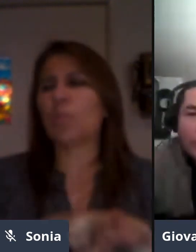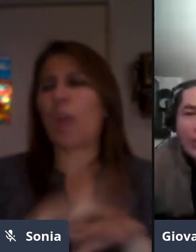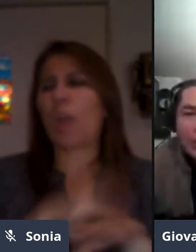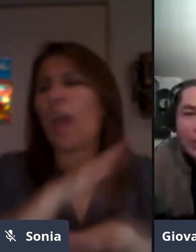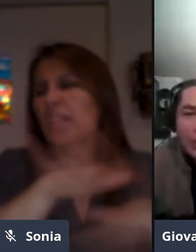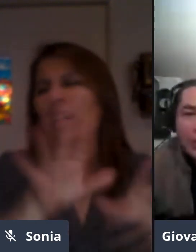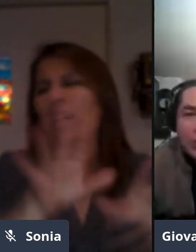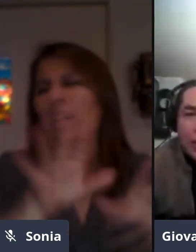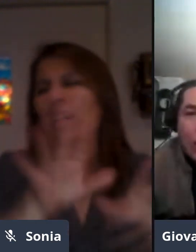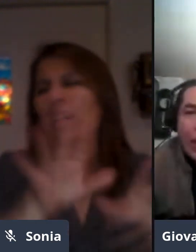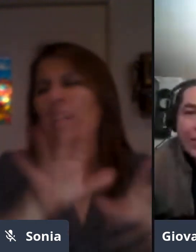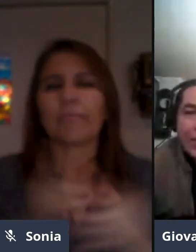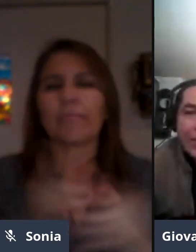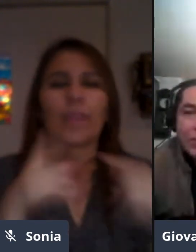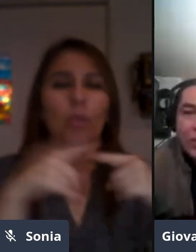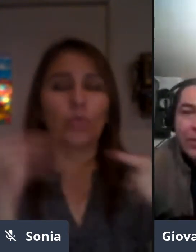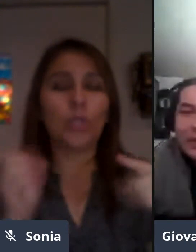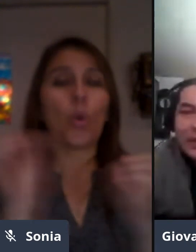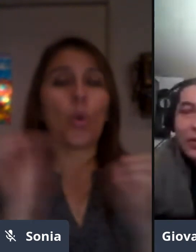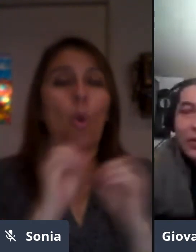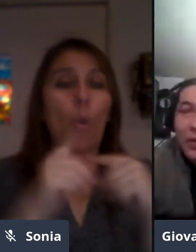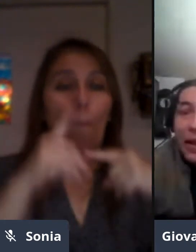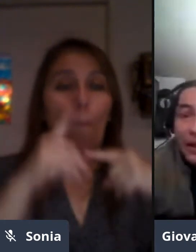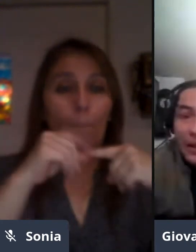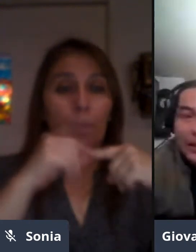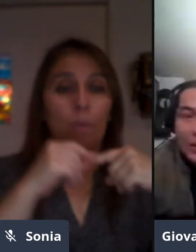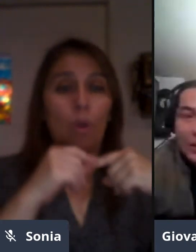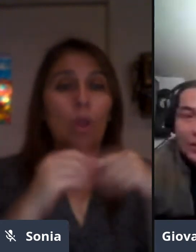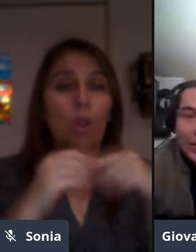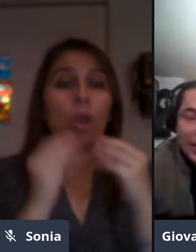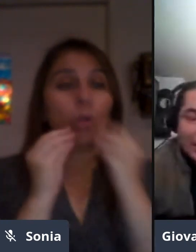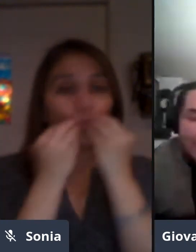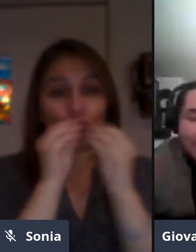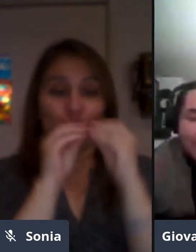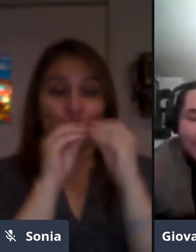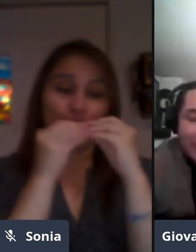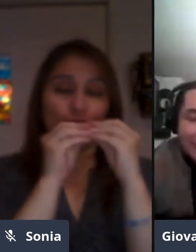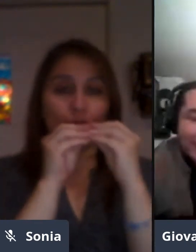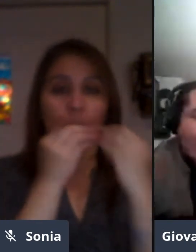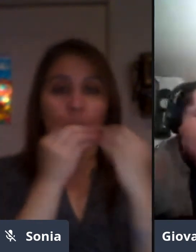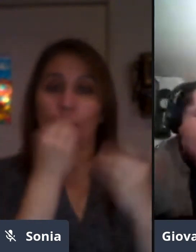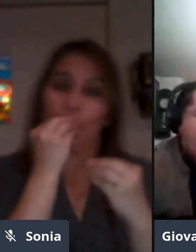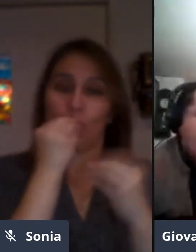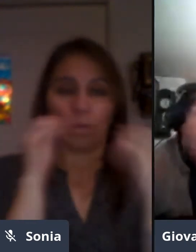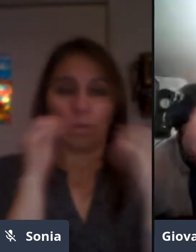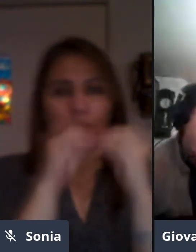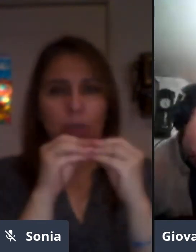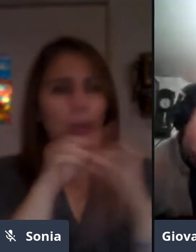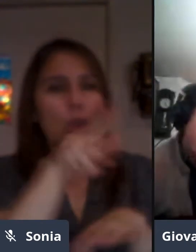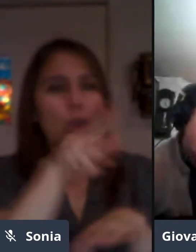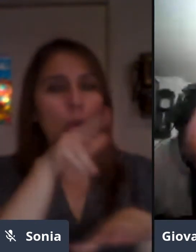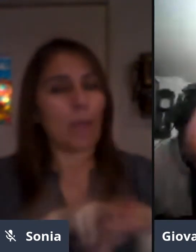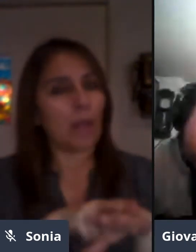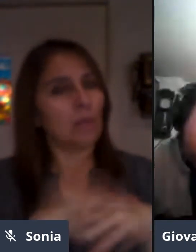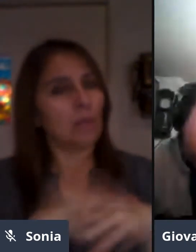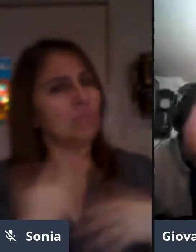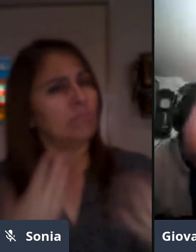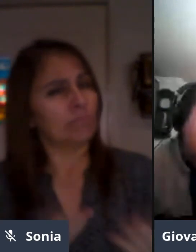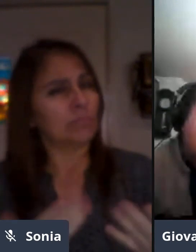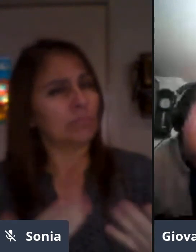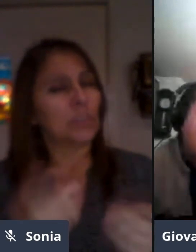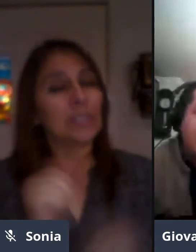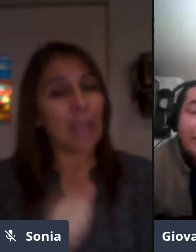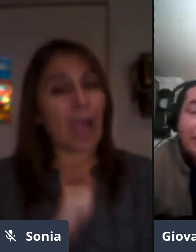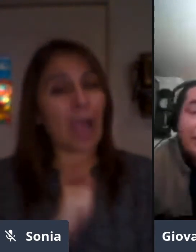día un primo les dé un beso en la boca es absolutamente normal entonces ese autocuidado esa ética de la